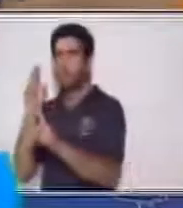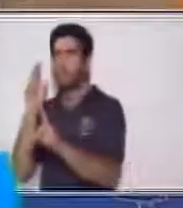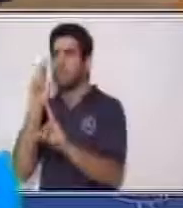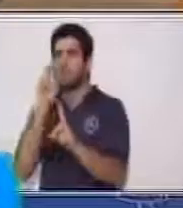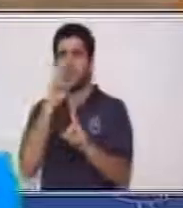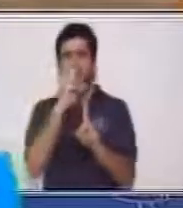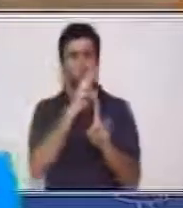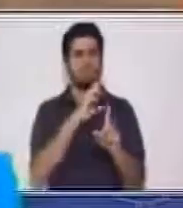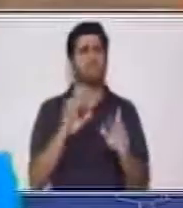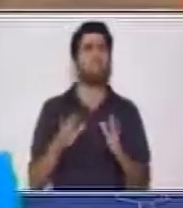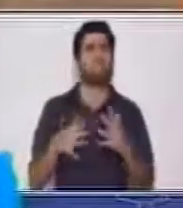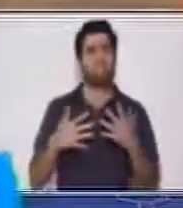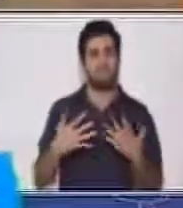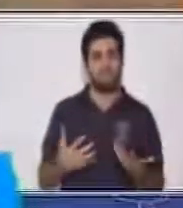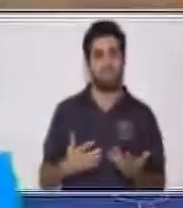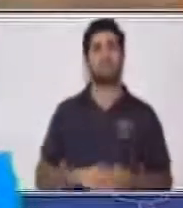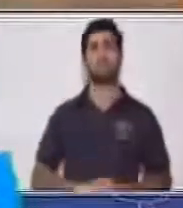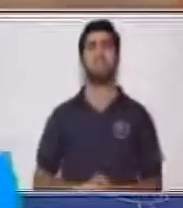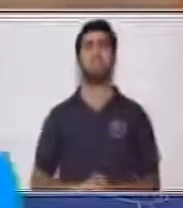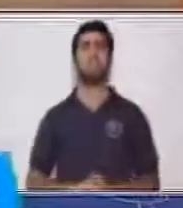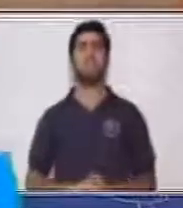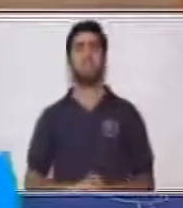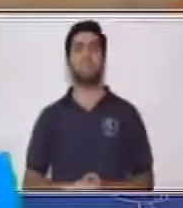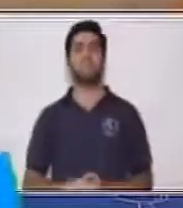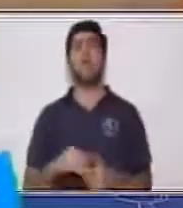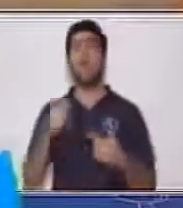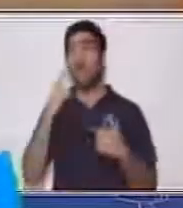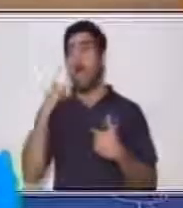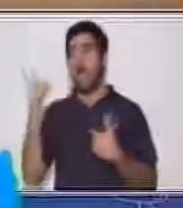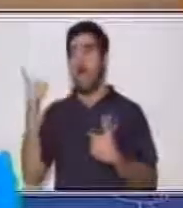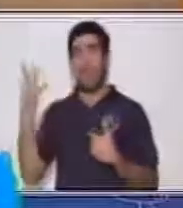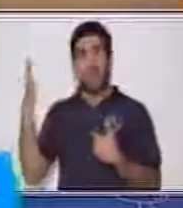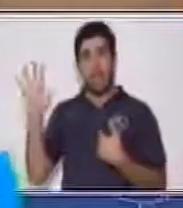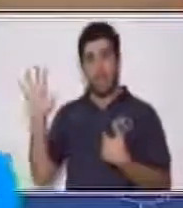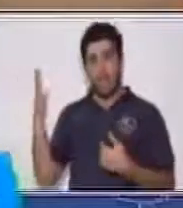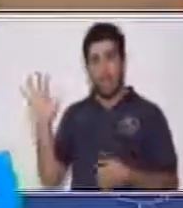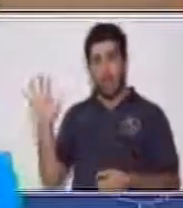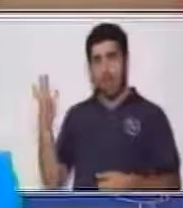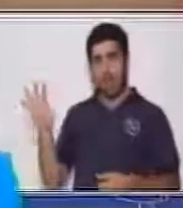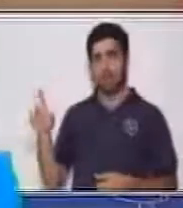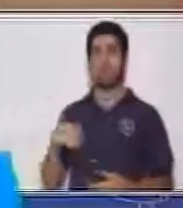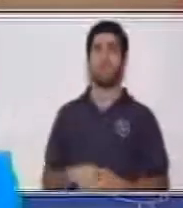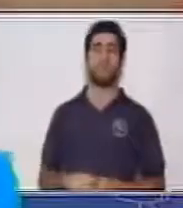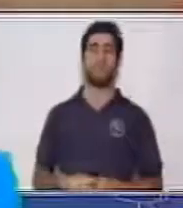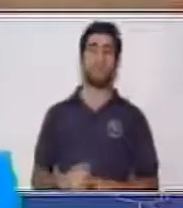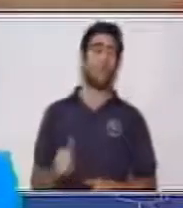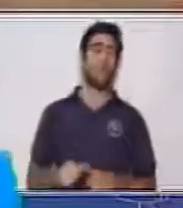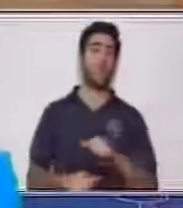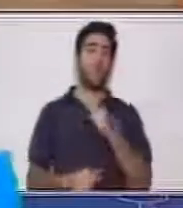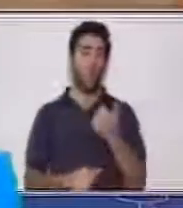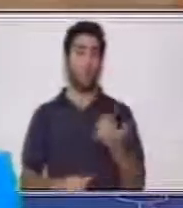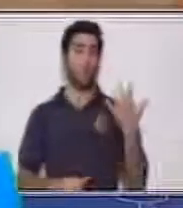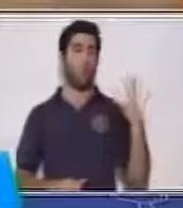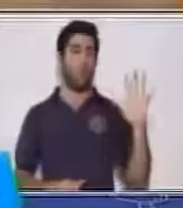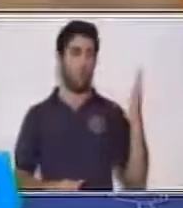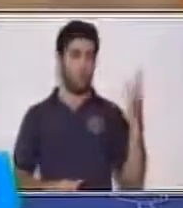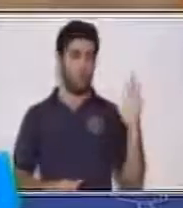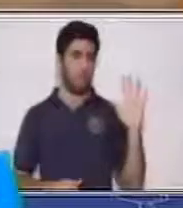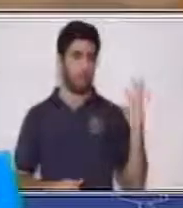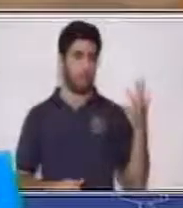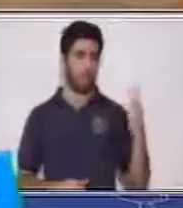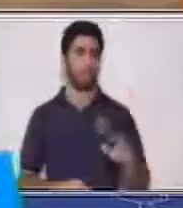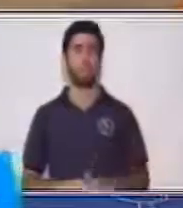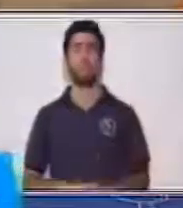un animal particular que ponía una manita así, que ponía una manita